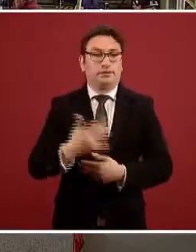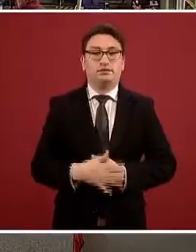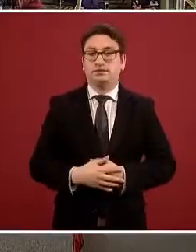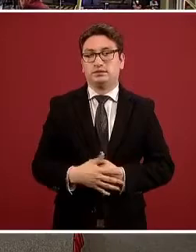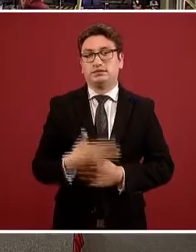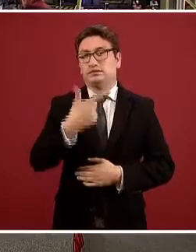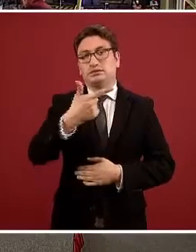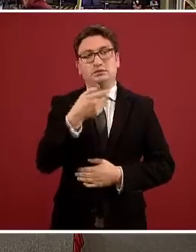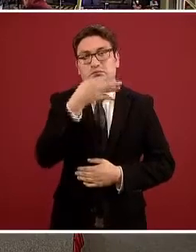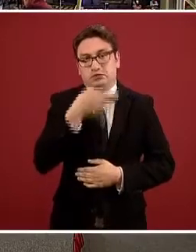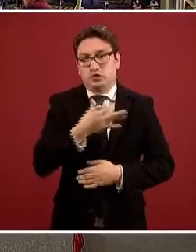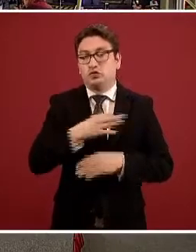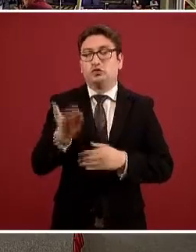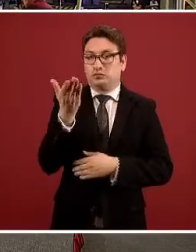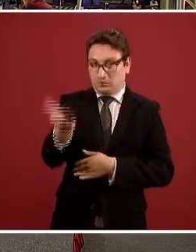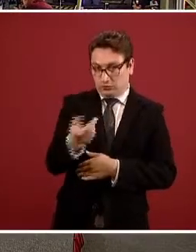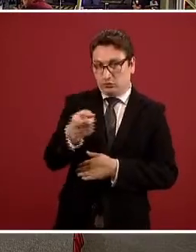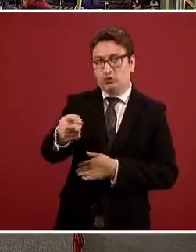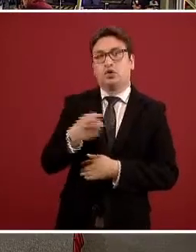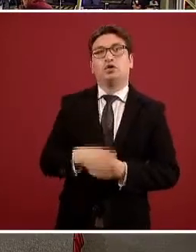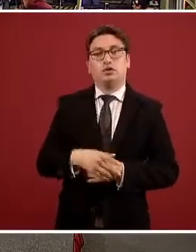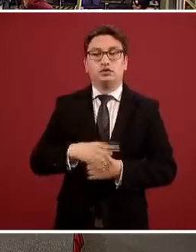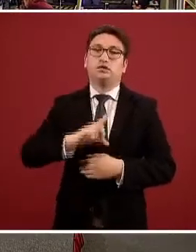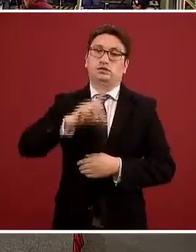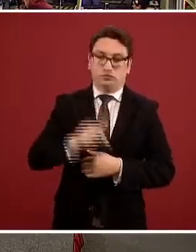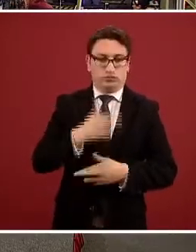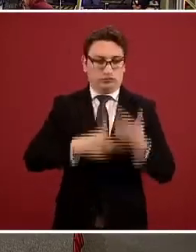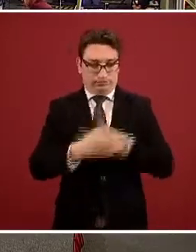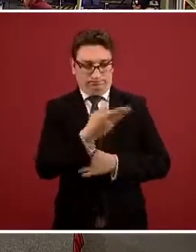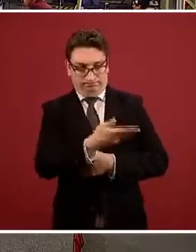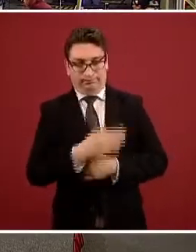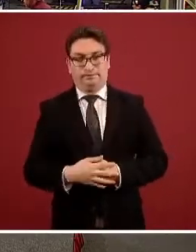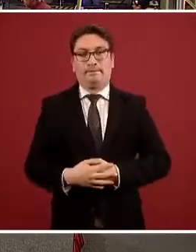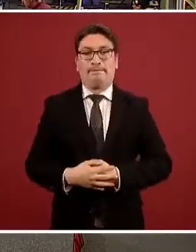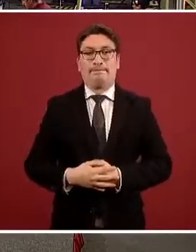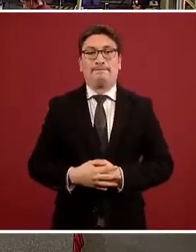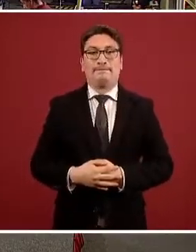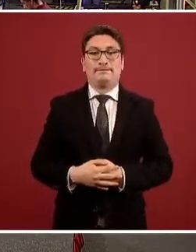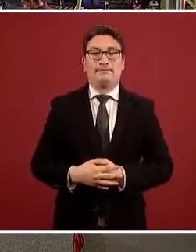quedan 7 minutos, vamos a darle la palabra a usted y nos regresamos acá con usted.